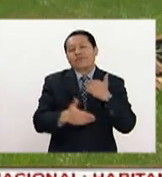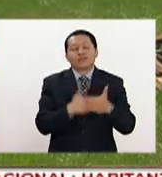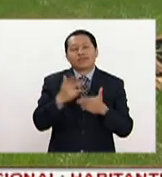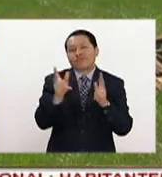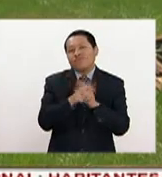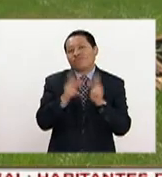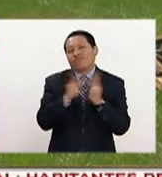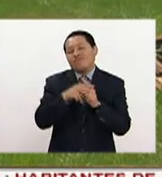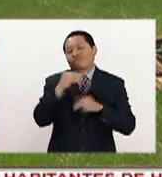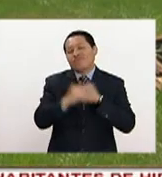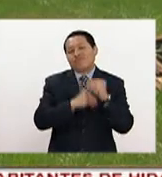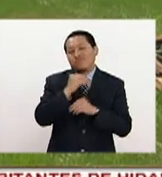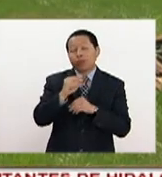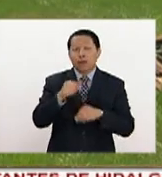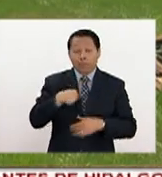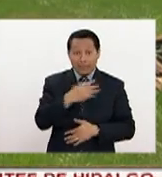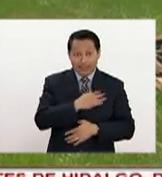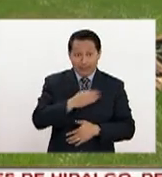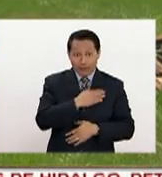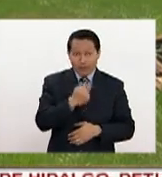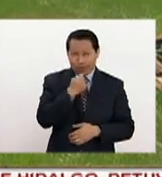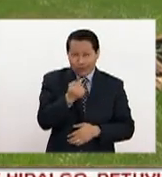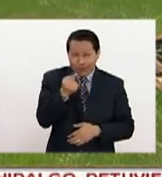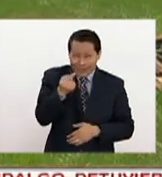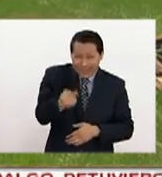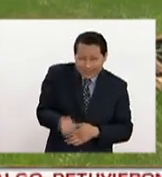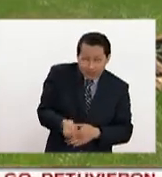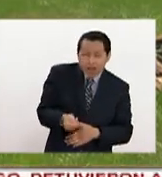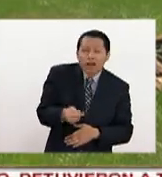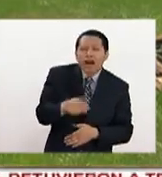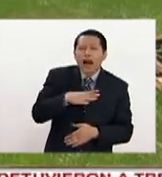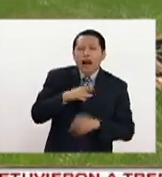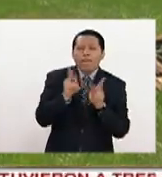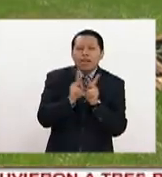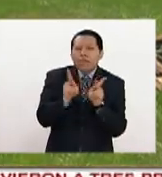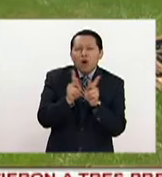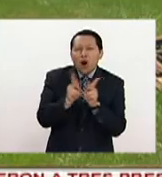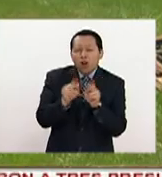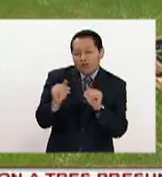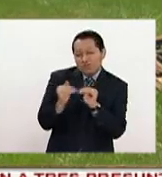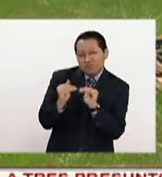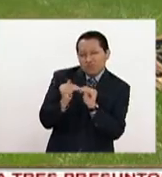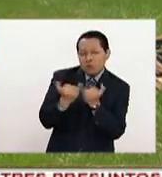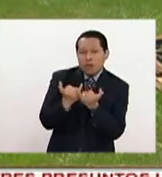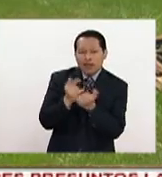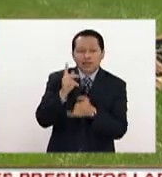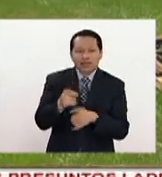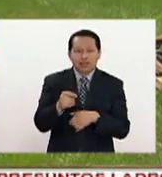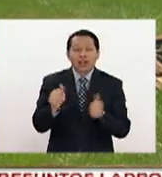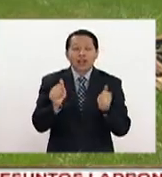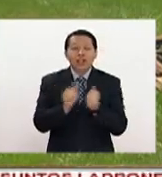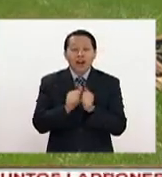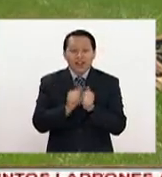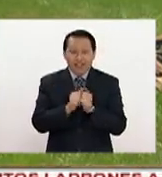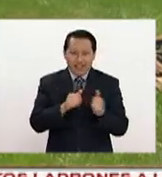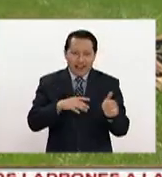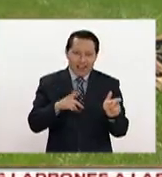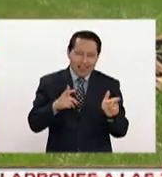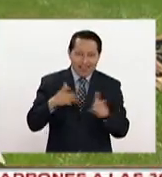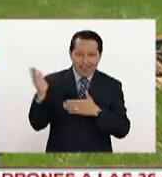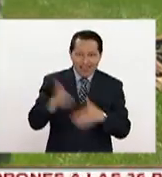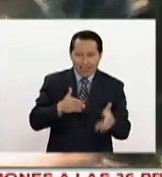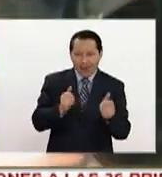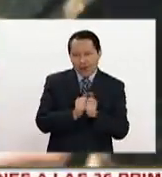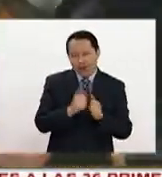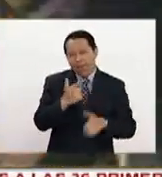los problemas. Cuando mis hijos eran chiquititos, tenían unos primos de la edad que llegaban siempre con su armamento, ¿no?